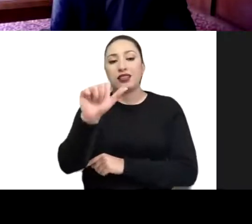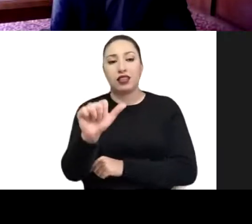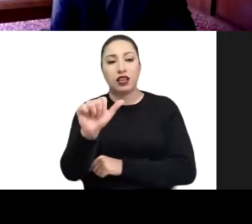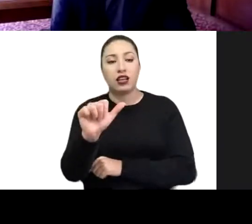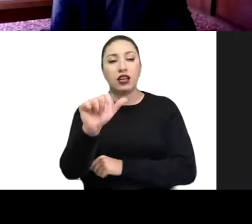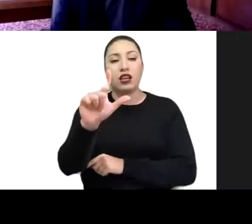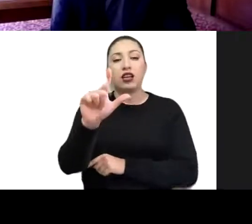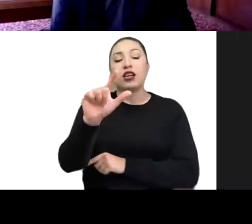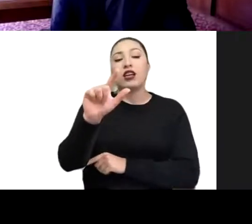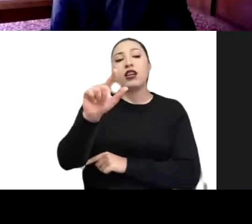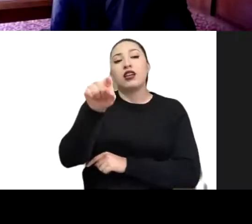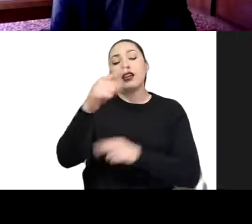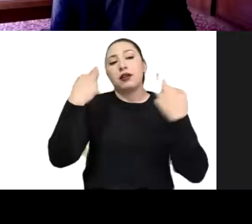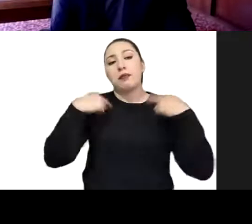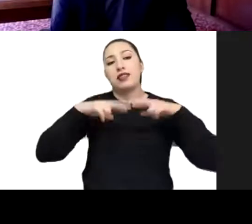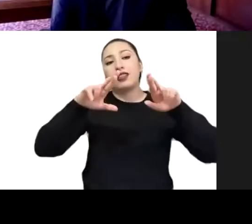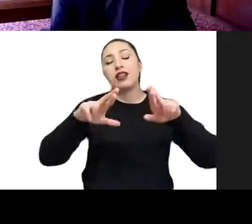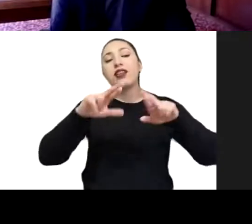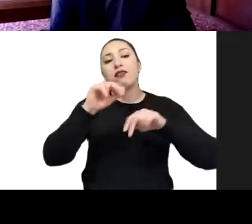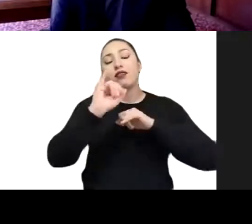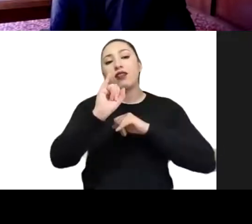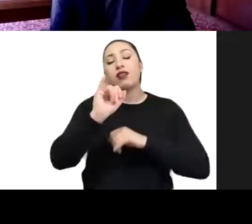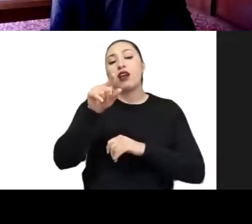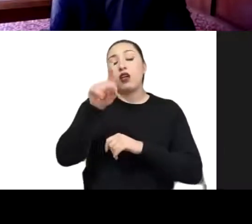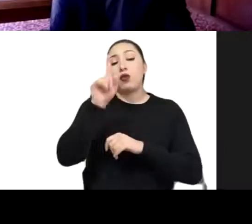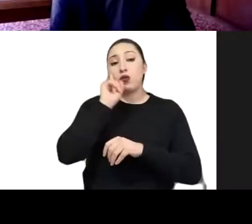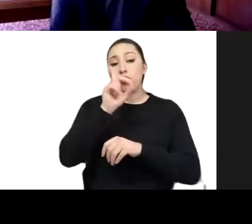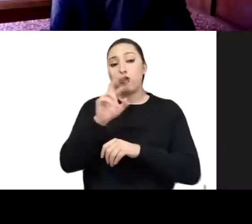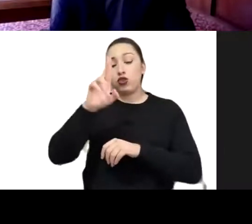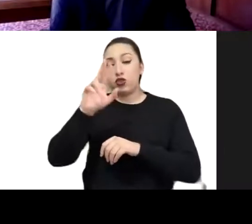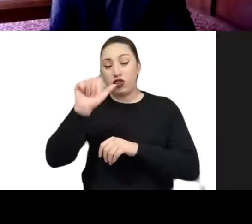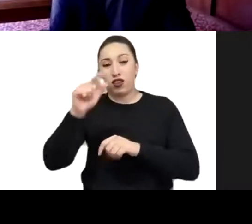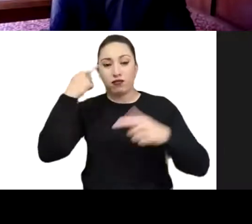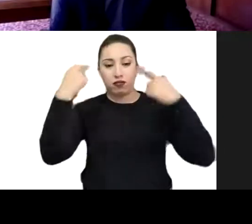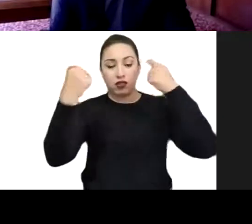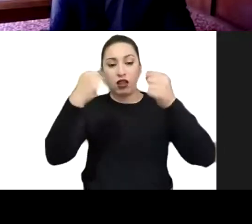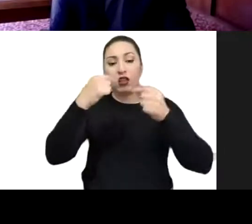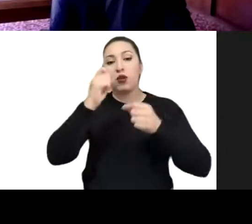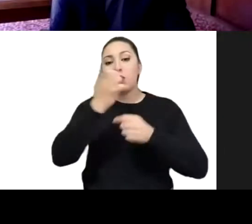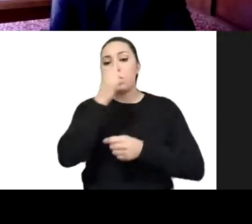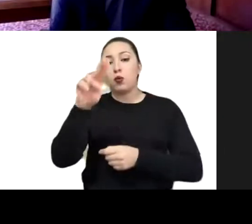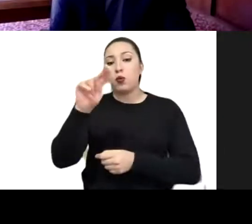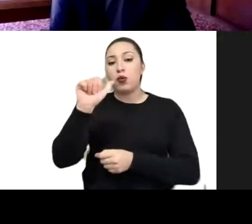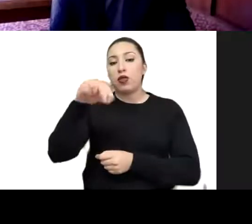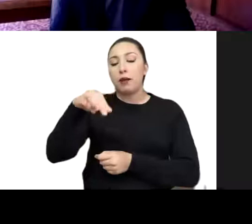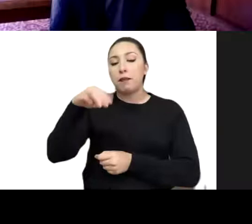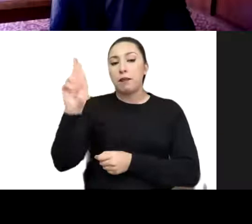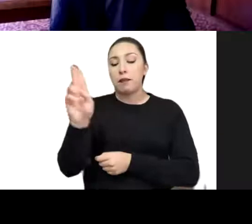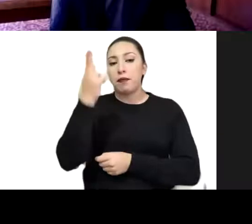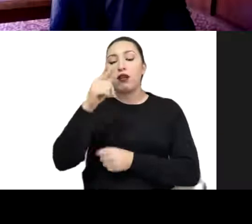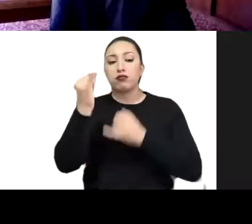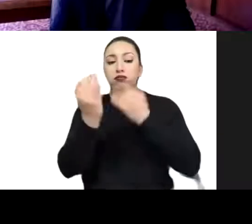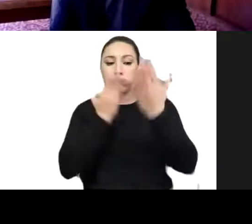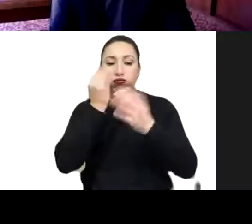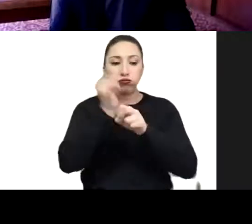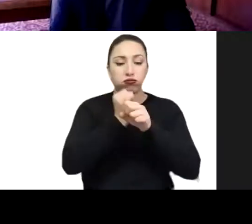de Rotary International. La doctora es arquitecta por la UNAM, tiene una maestría en educación, estudios de doctorado en filosofía,